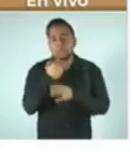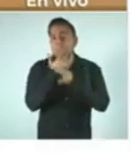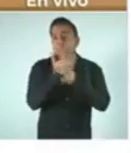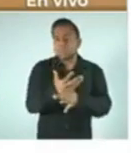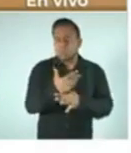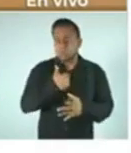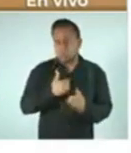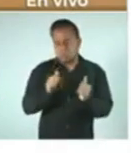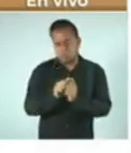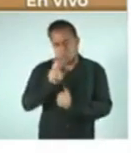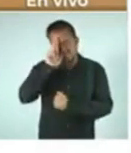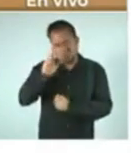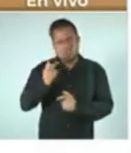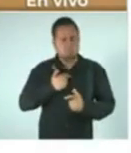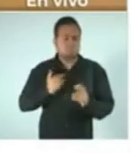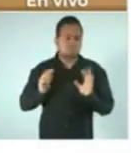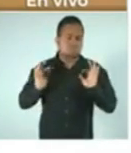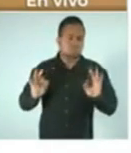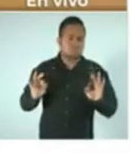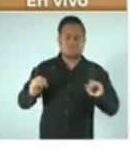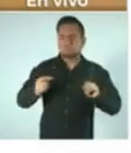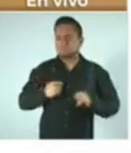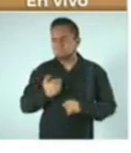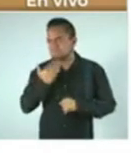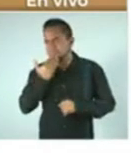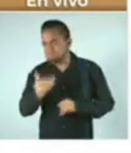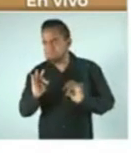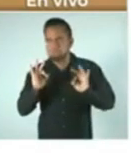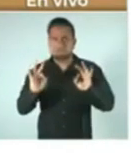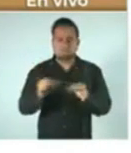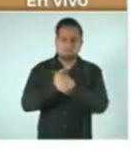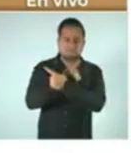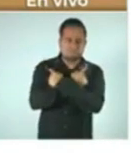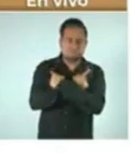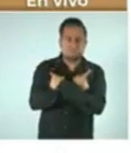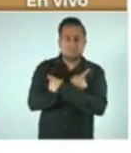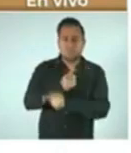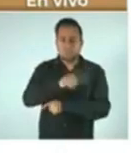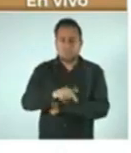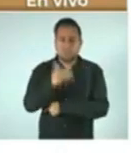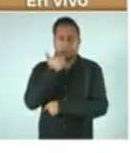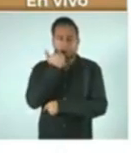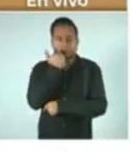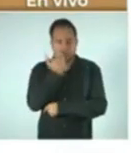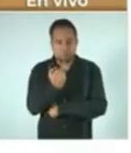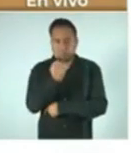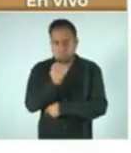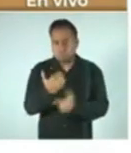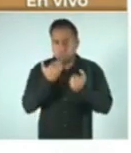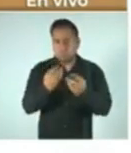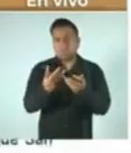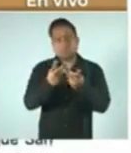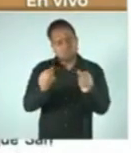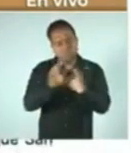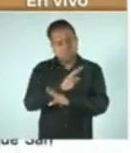conducido con respeto y quieren que se realice pues una